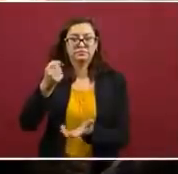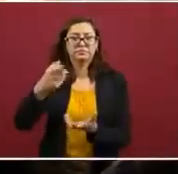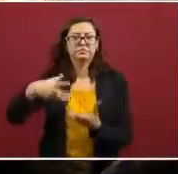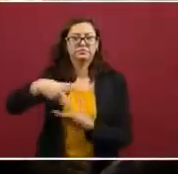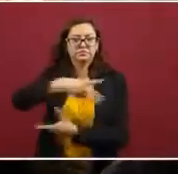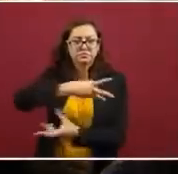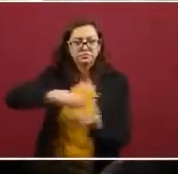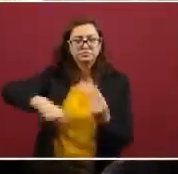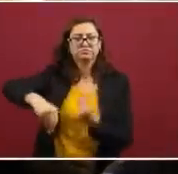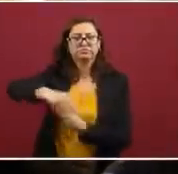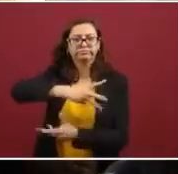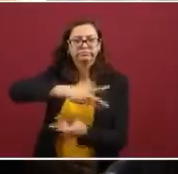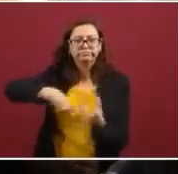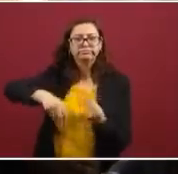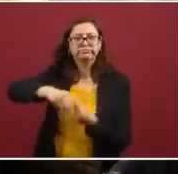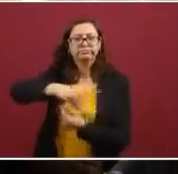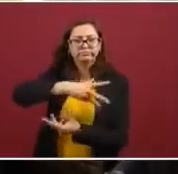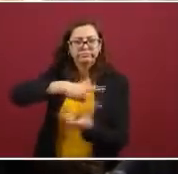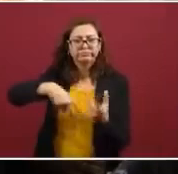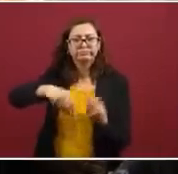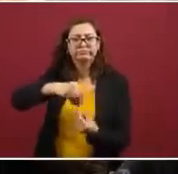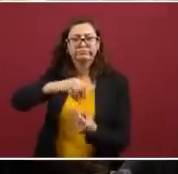revolvente, un fondo